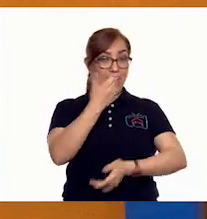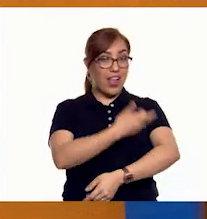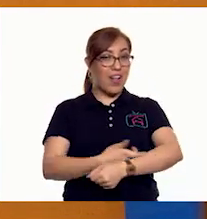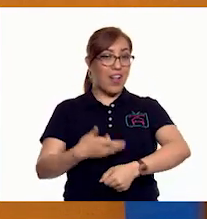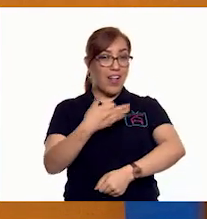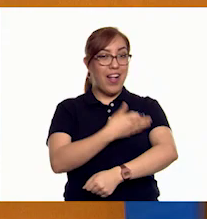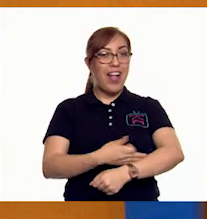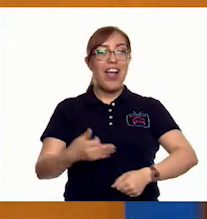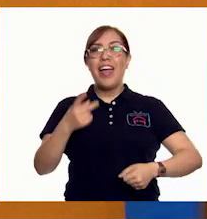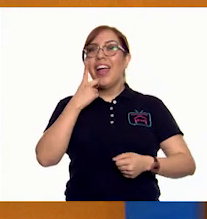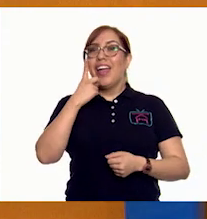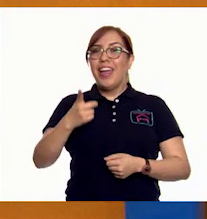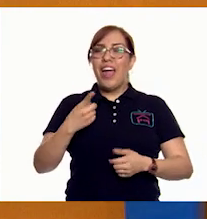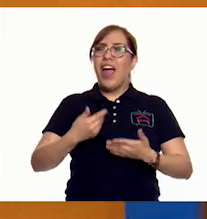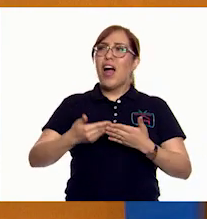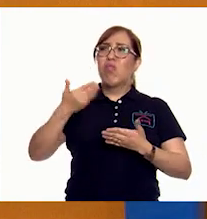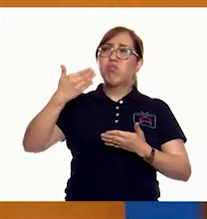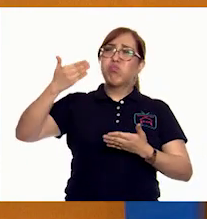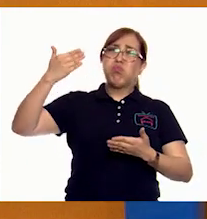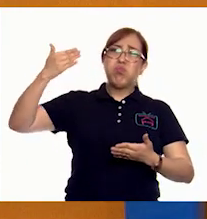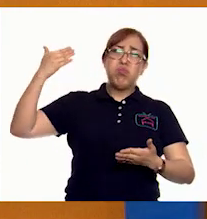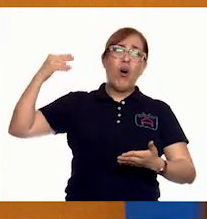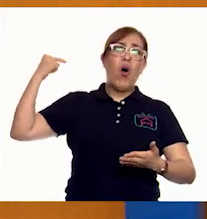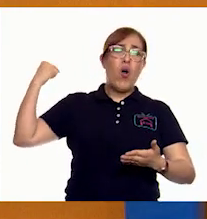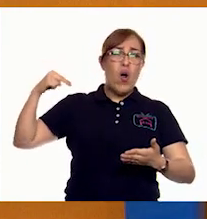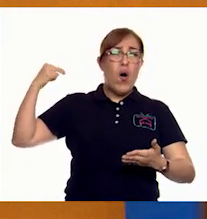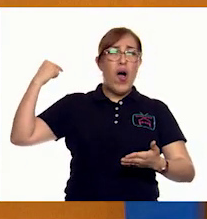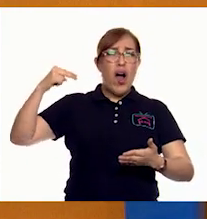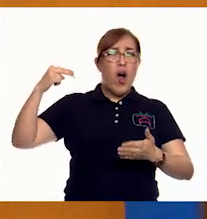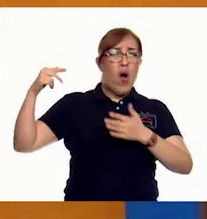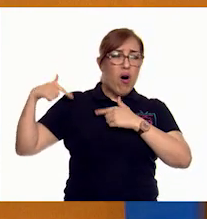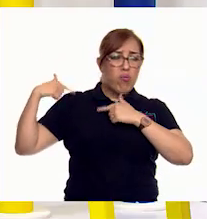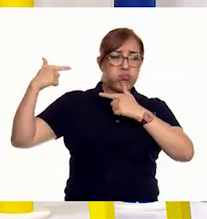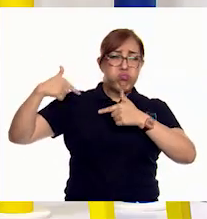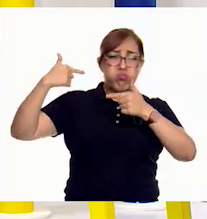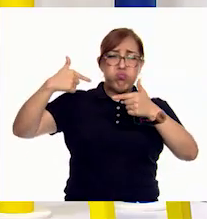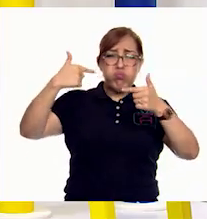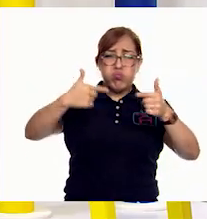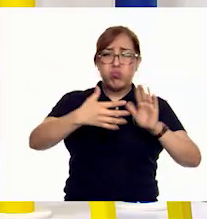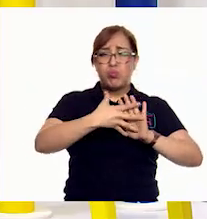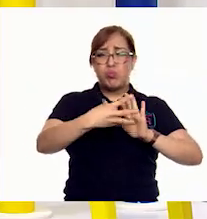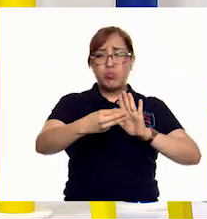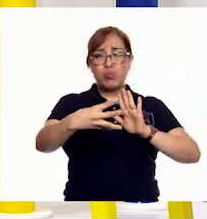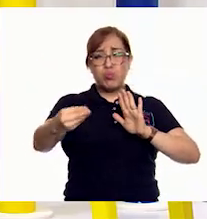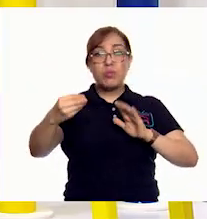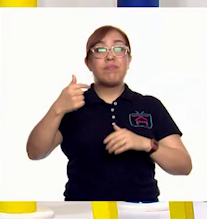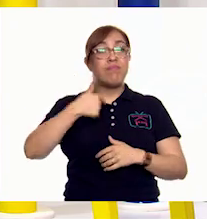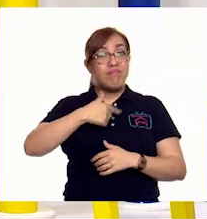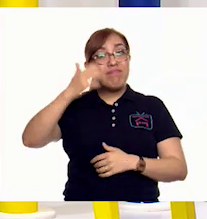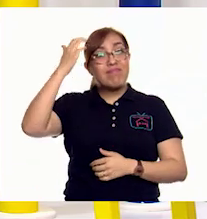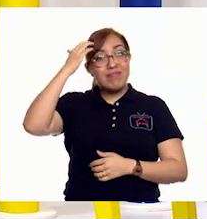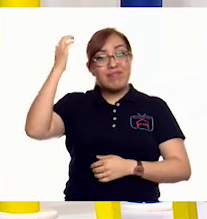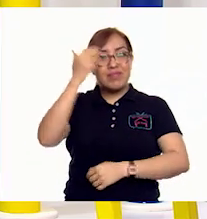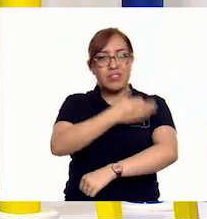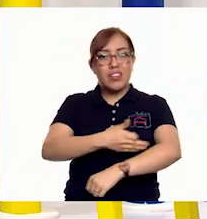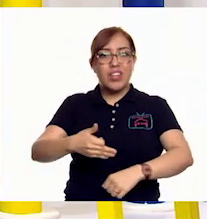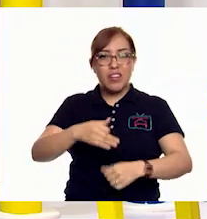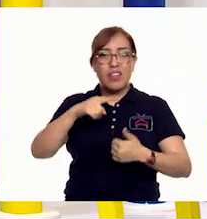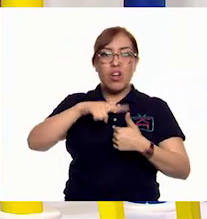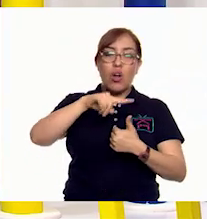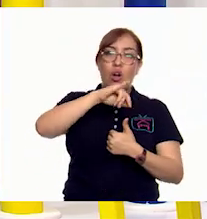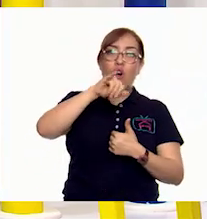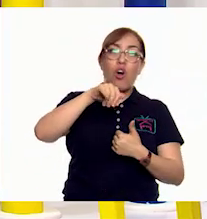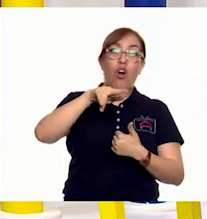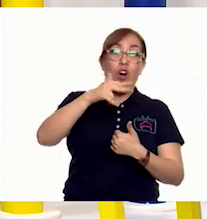los bisabuelos, tatarabuelos, a los abuelos, a los hijos y a los hijos. Así es, yo conozco familias así que se llaman Jorge y el que